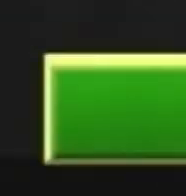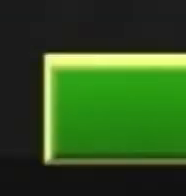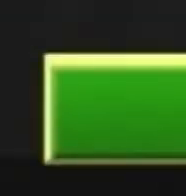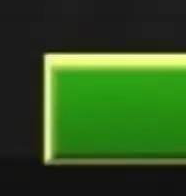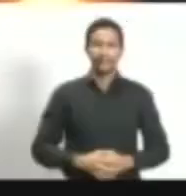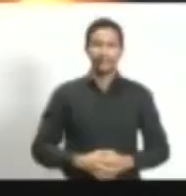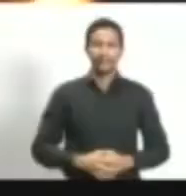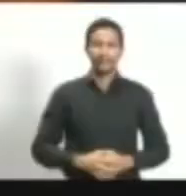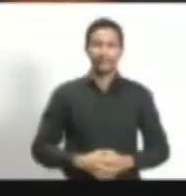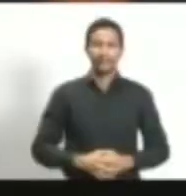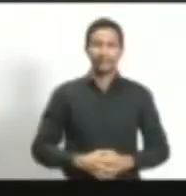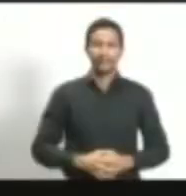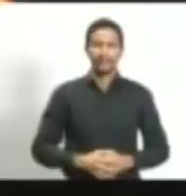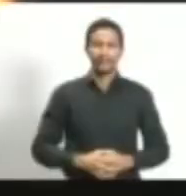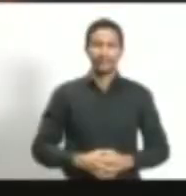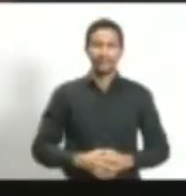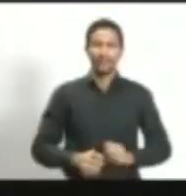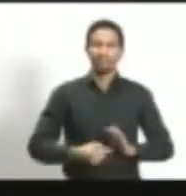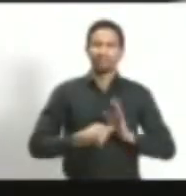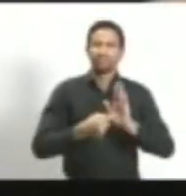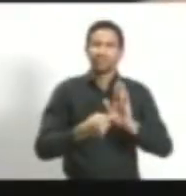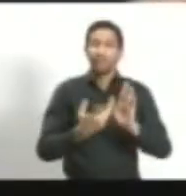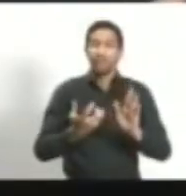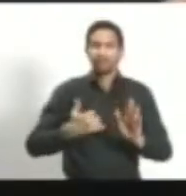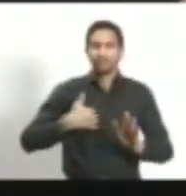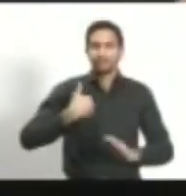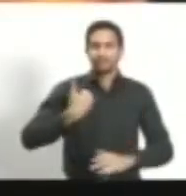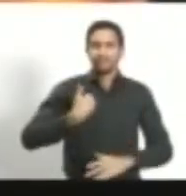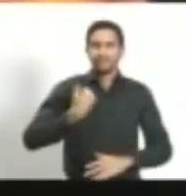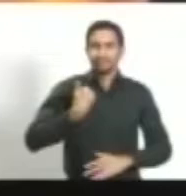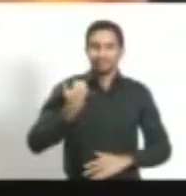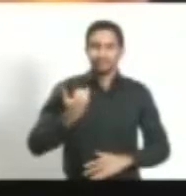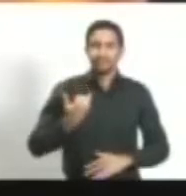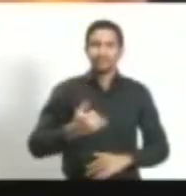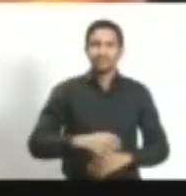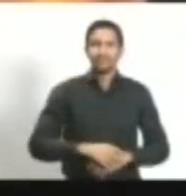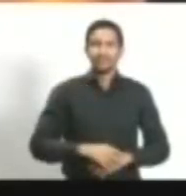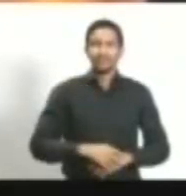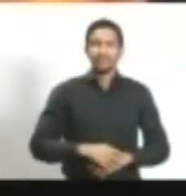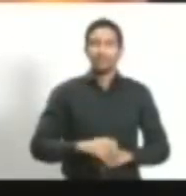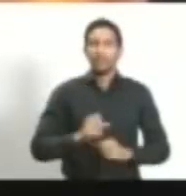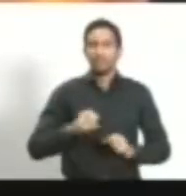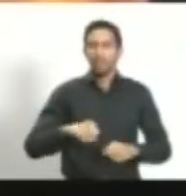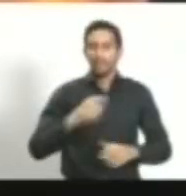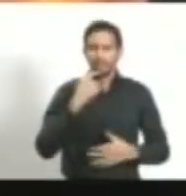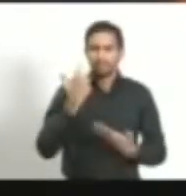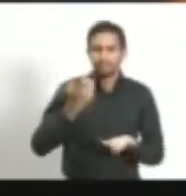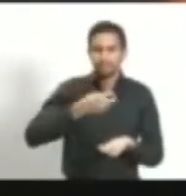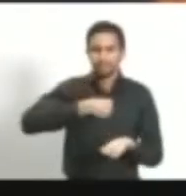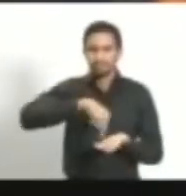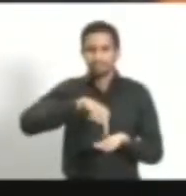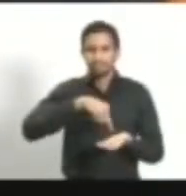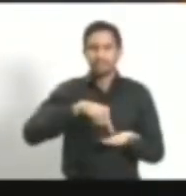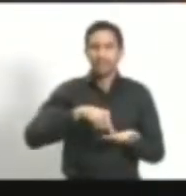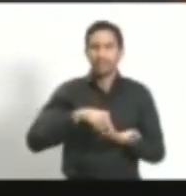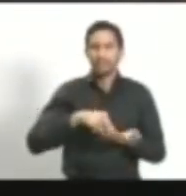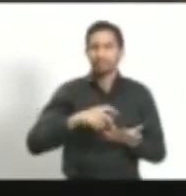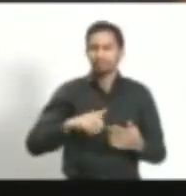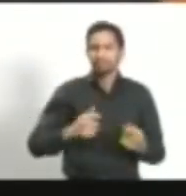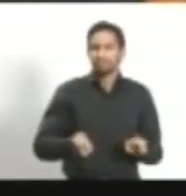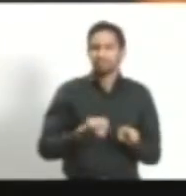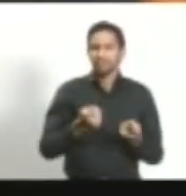Una versión muy juvenil, una versión que pues se puede bailar, se puede dedicar. Y pues